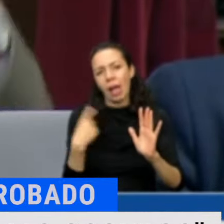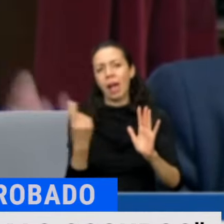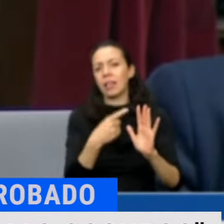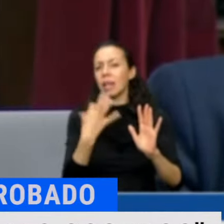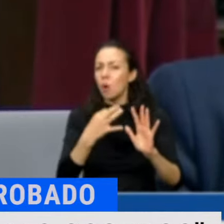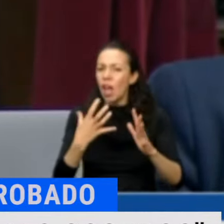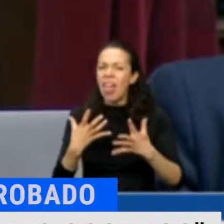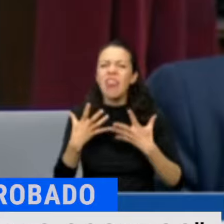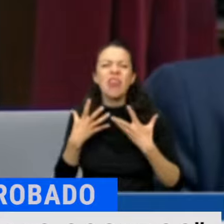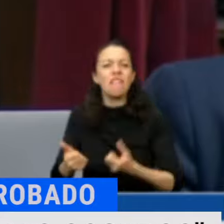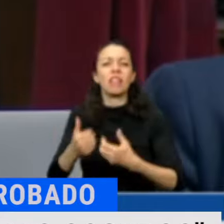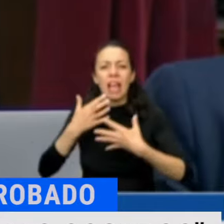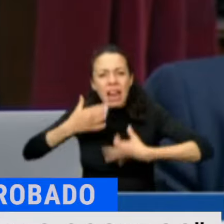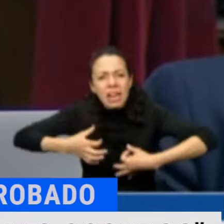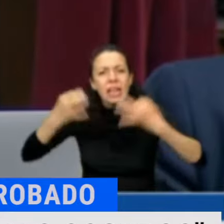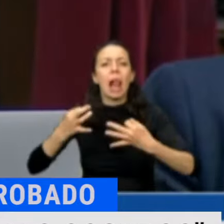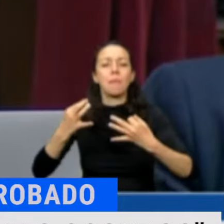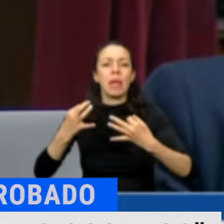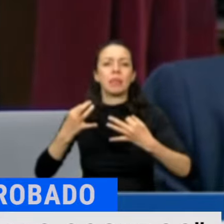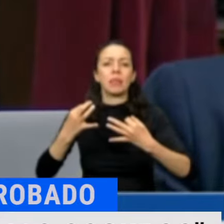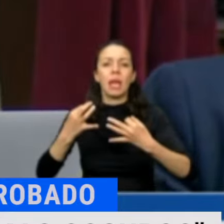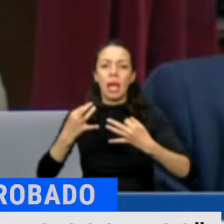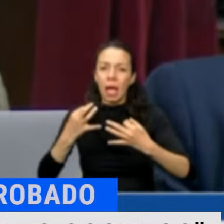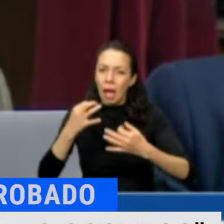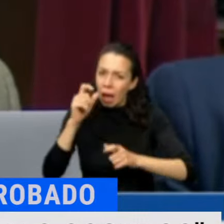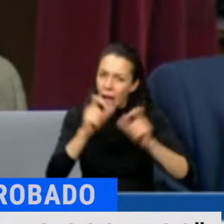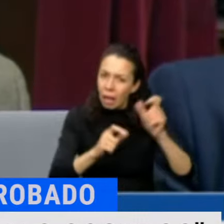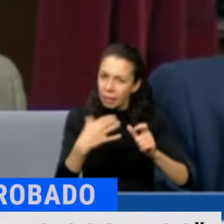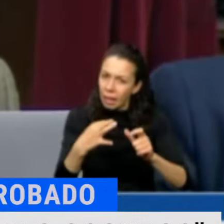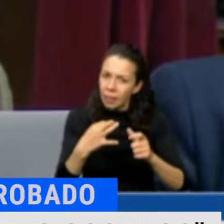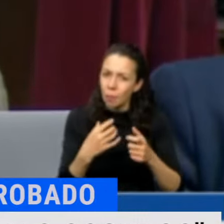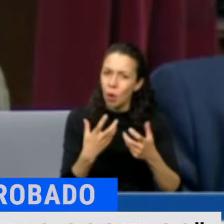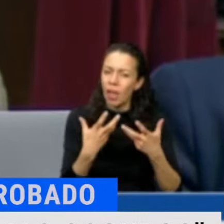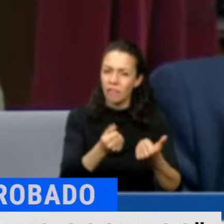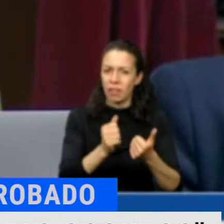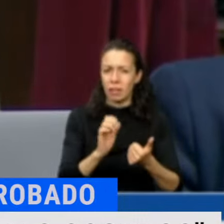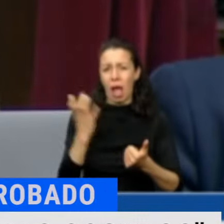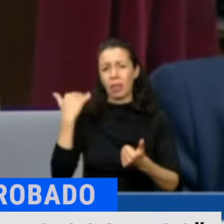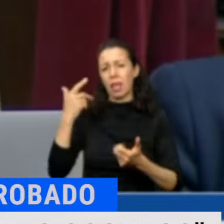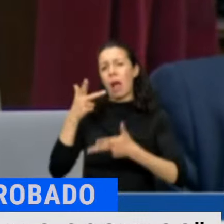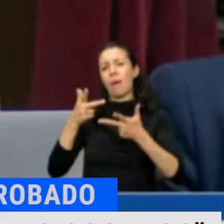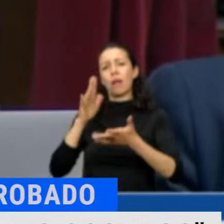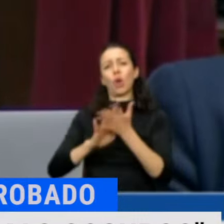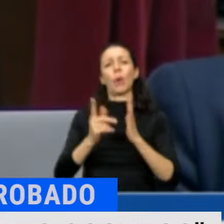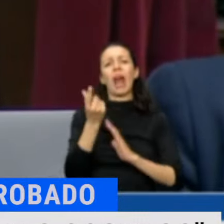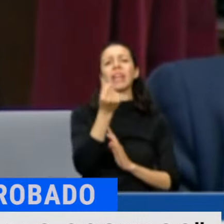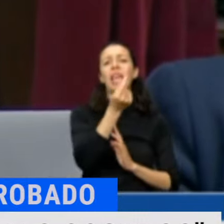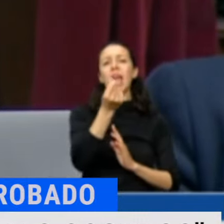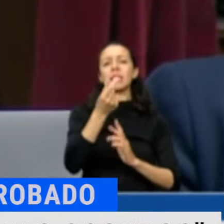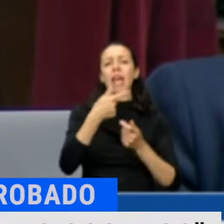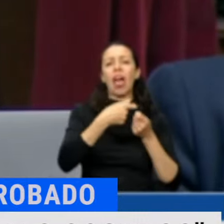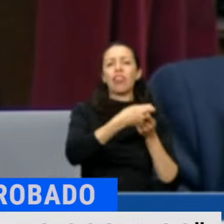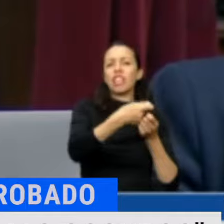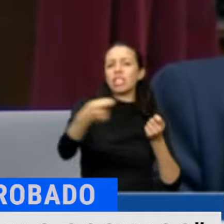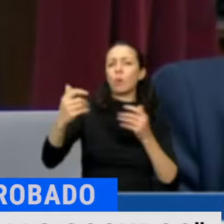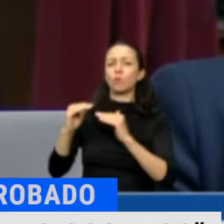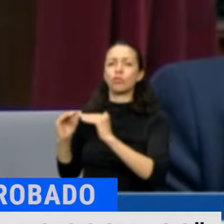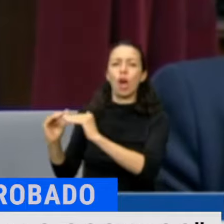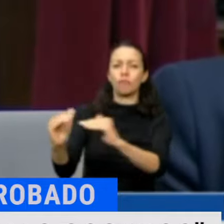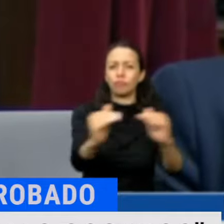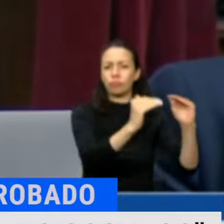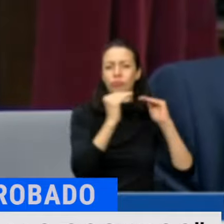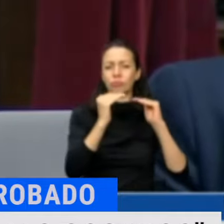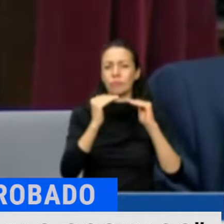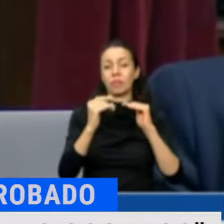lugar de usted que vino el dinero del banco, de su trabajo, de donde venga, resulta que